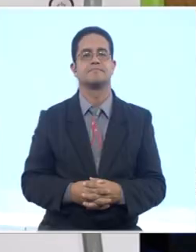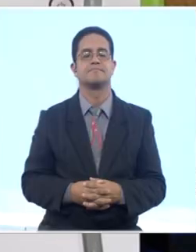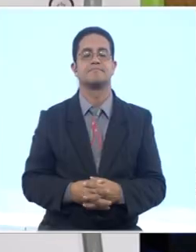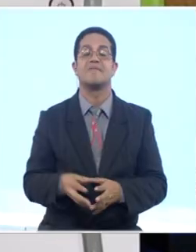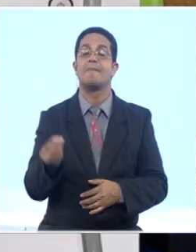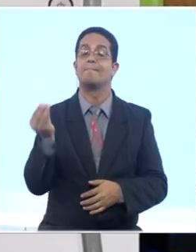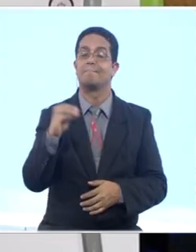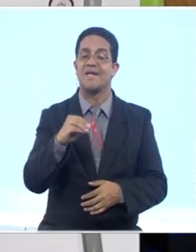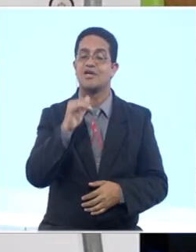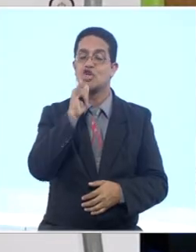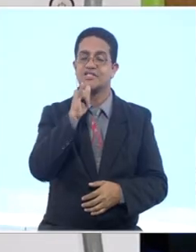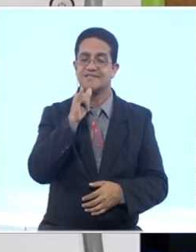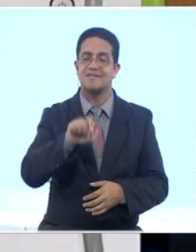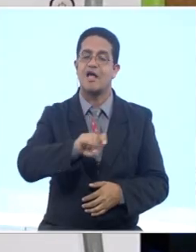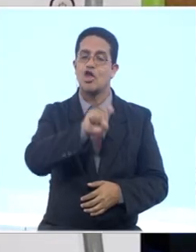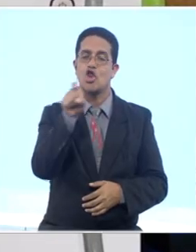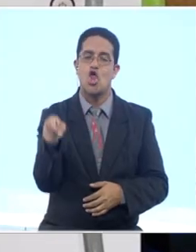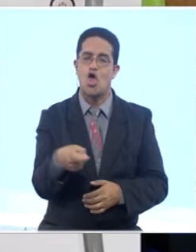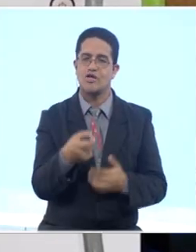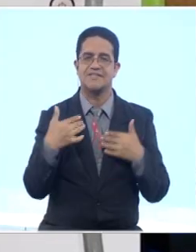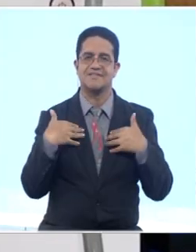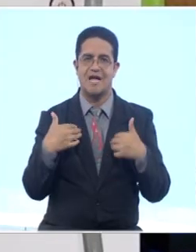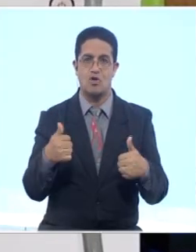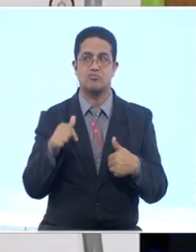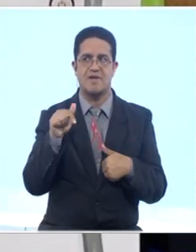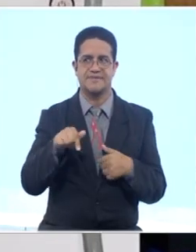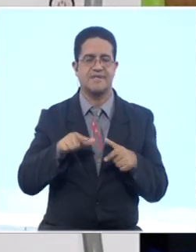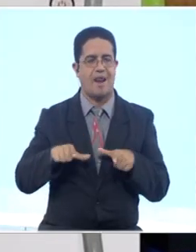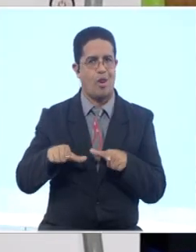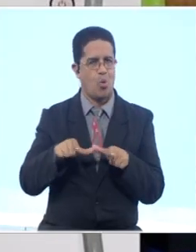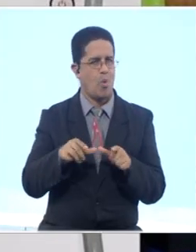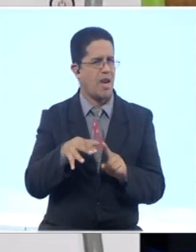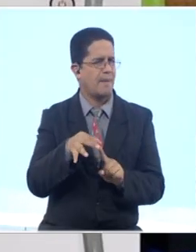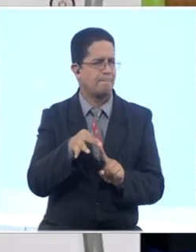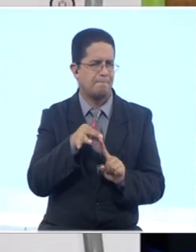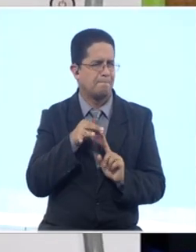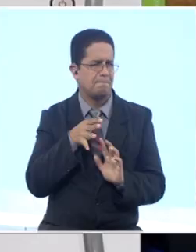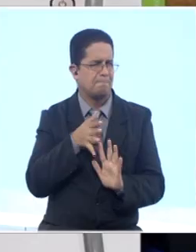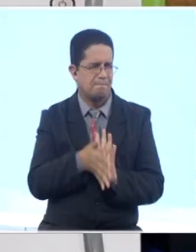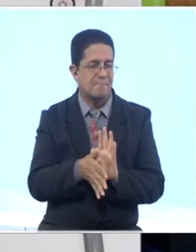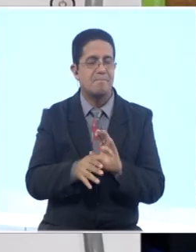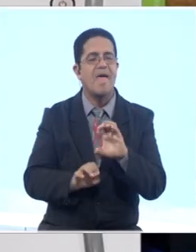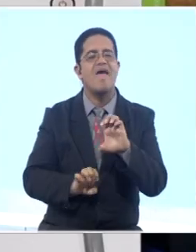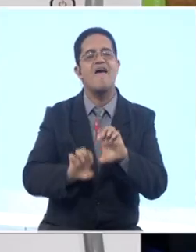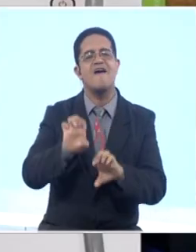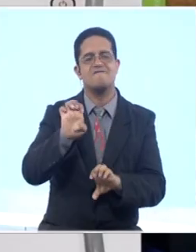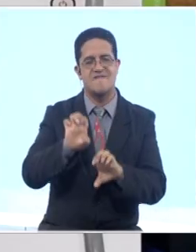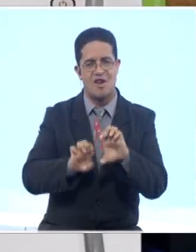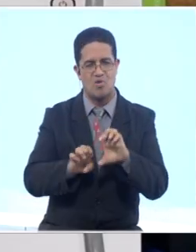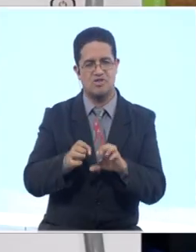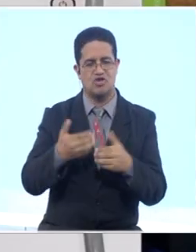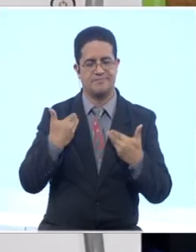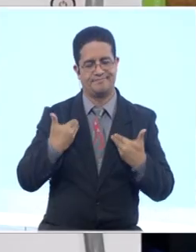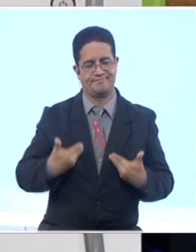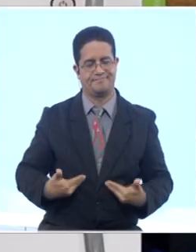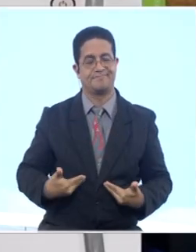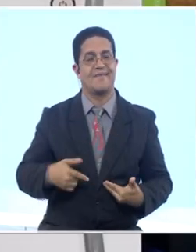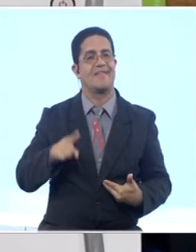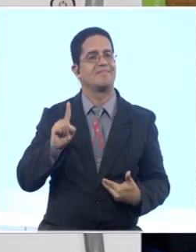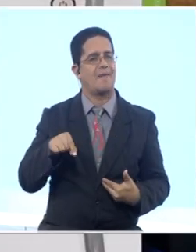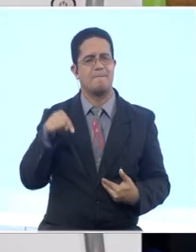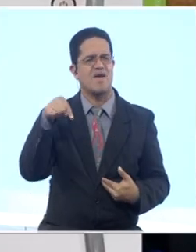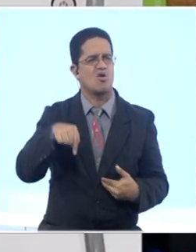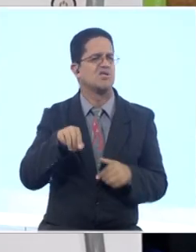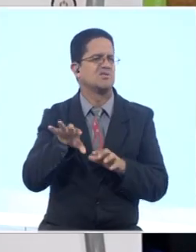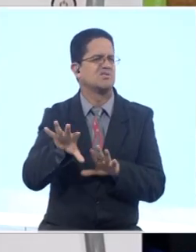Seguimos con mucho más de Noticias Globovisión Salud en este espacio especial dedicado a la evaluación musculoesquelética, pero también el día de hoy vamos a entender un poco